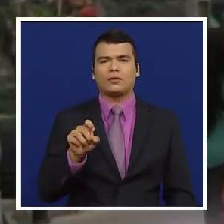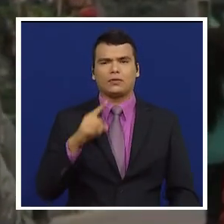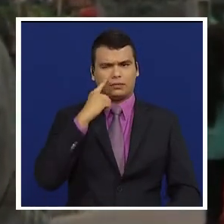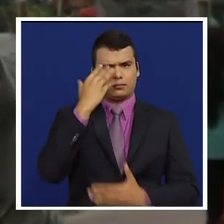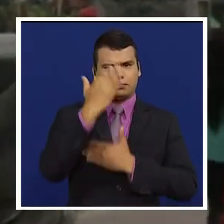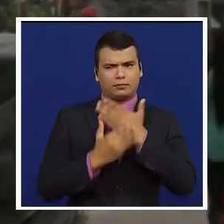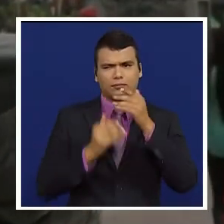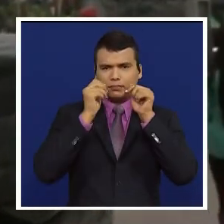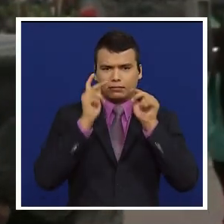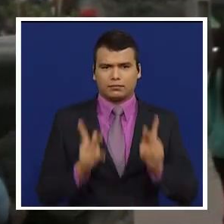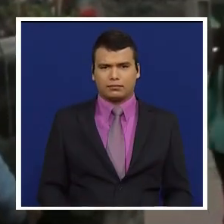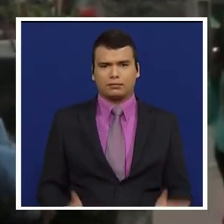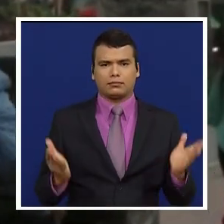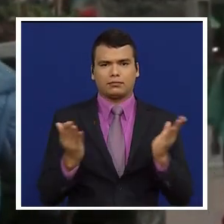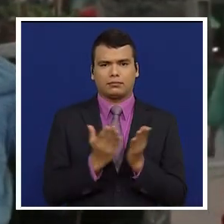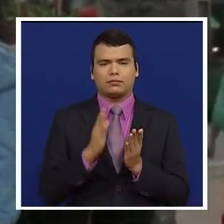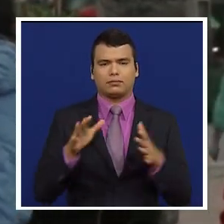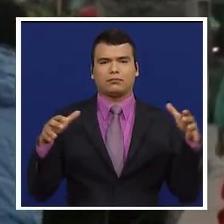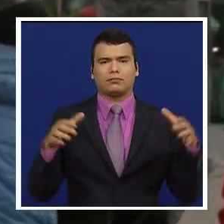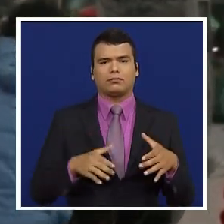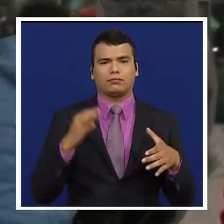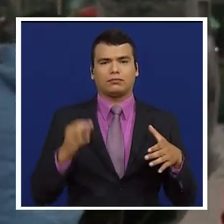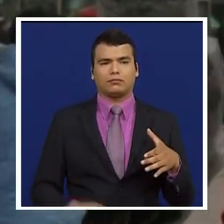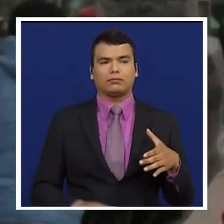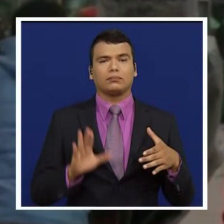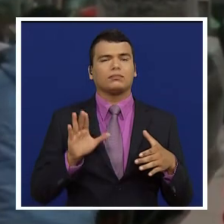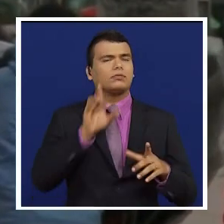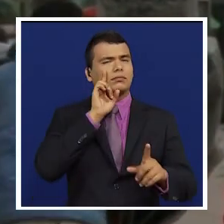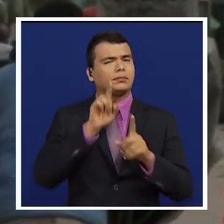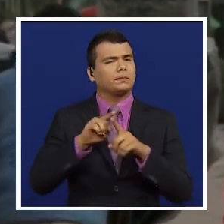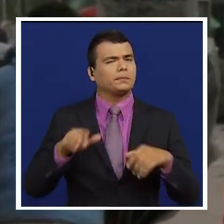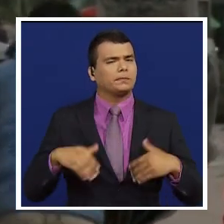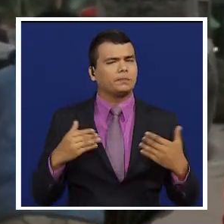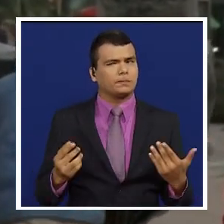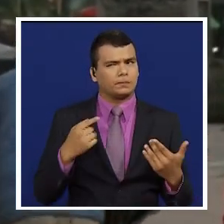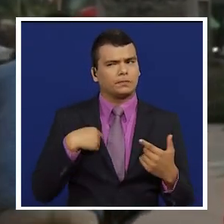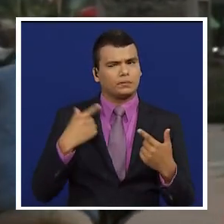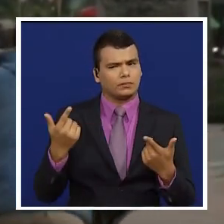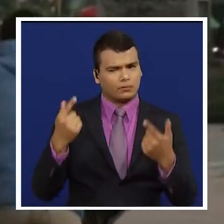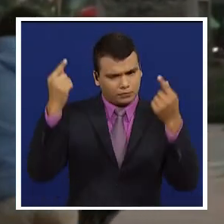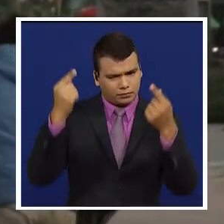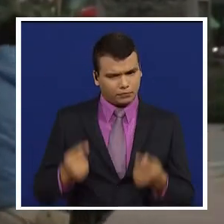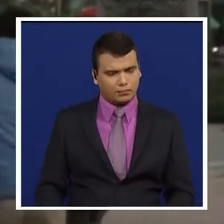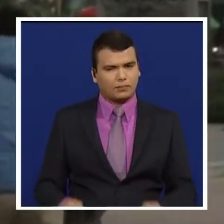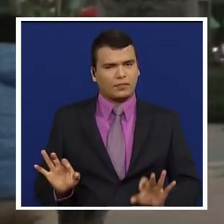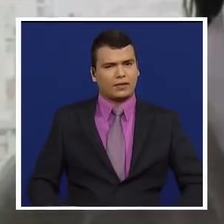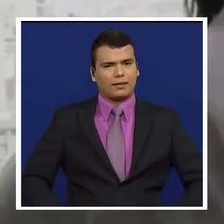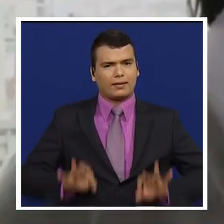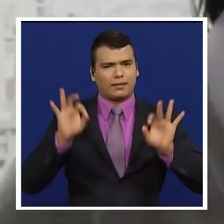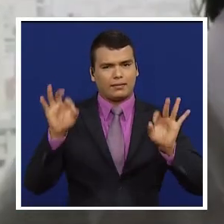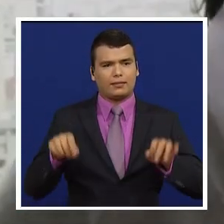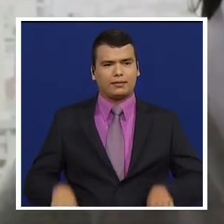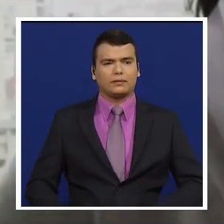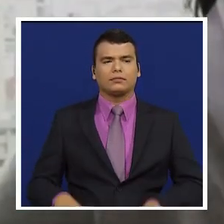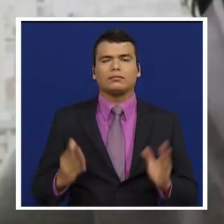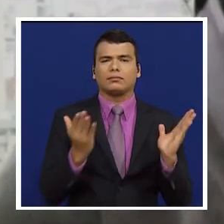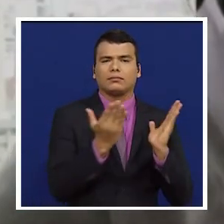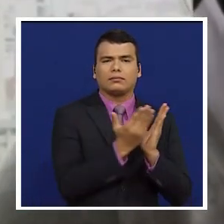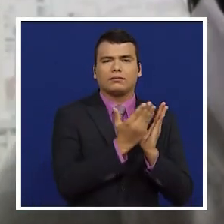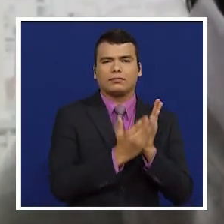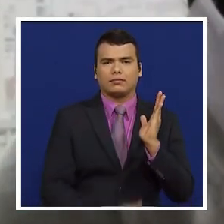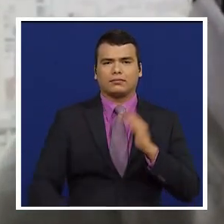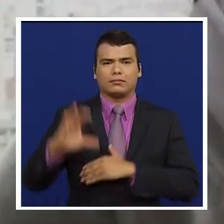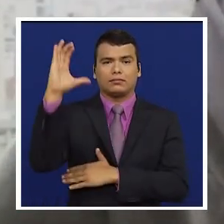a los estudiantes del último grado escolar, con el fin de medir la calidad educativa en Colombia. Las pruebas Saber